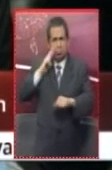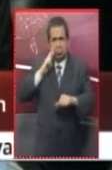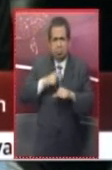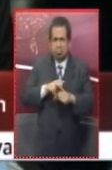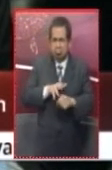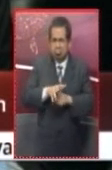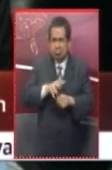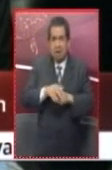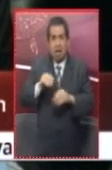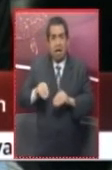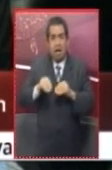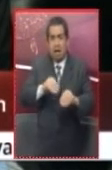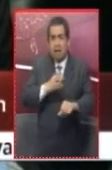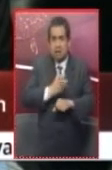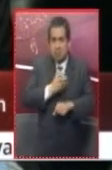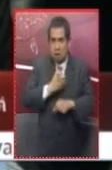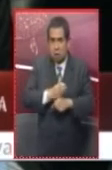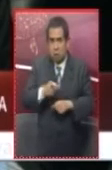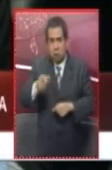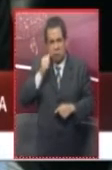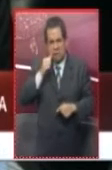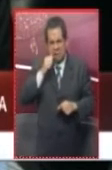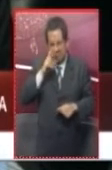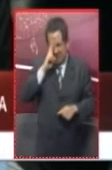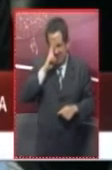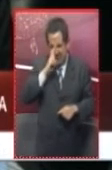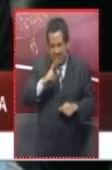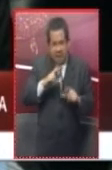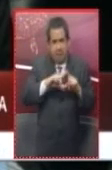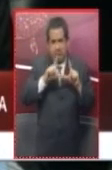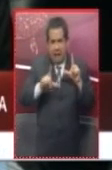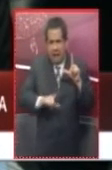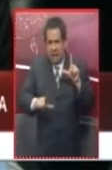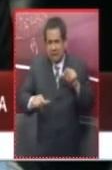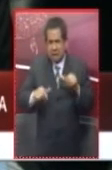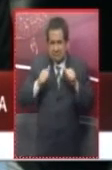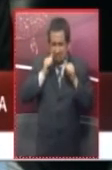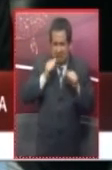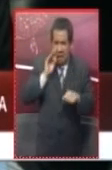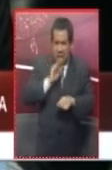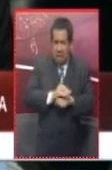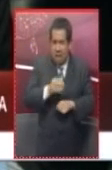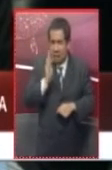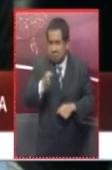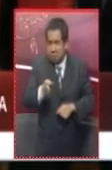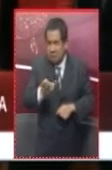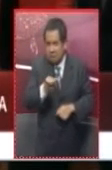en los Estados Unidos de América, mirando en todo por el bien y la prosperidad de la Unión.